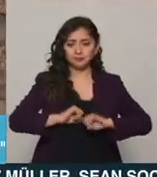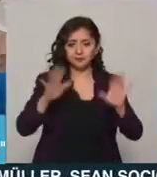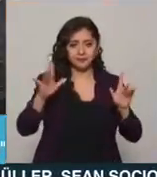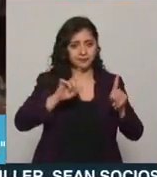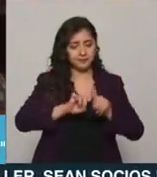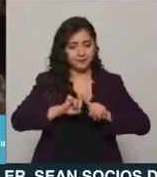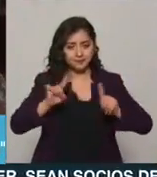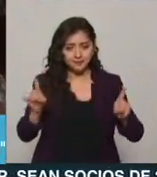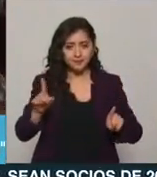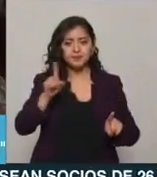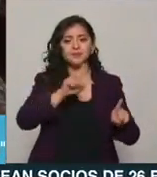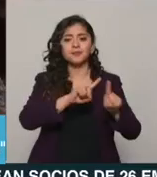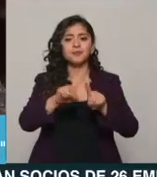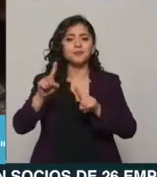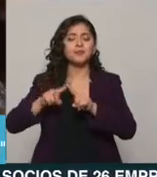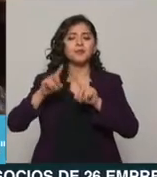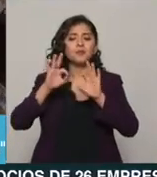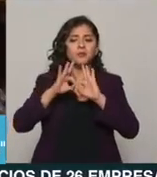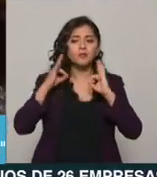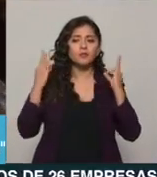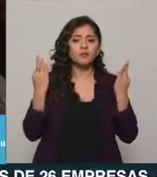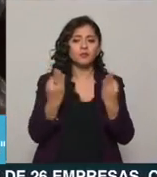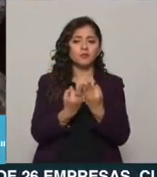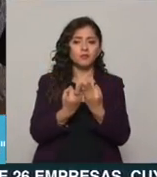piezas, entonces pues no estamos